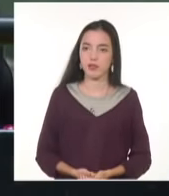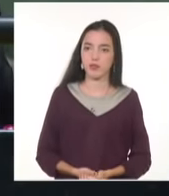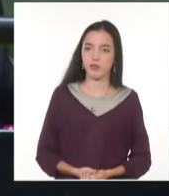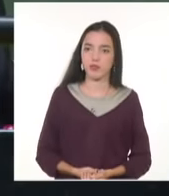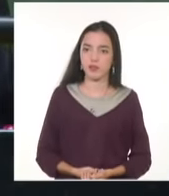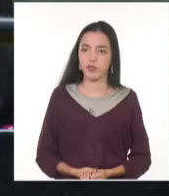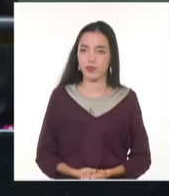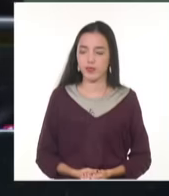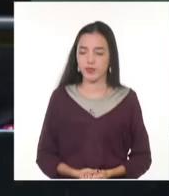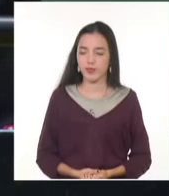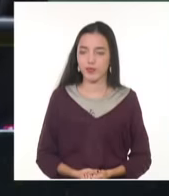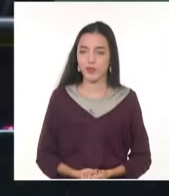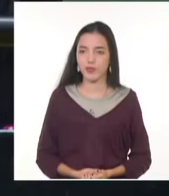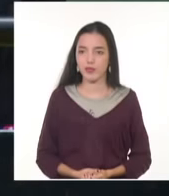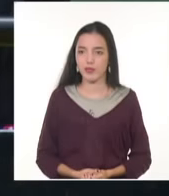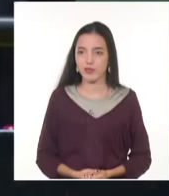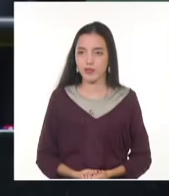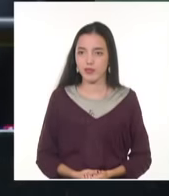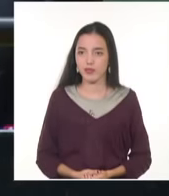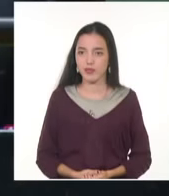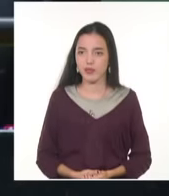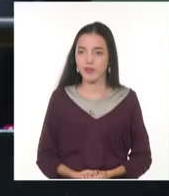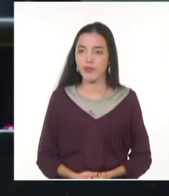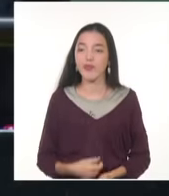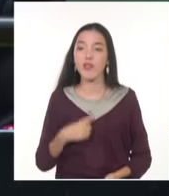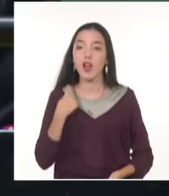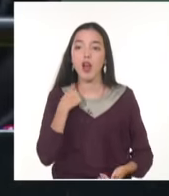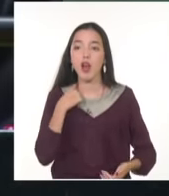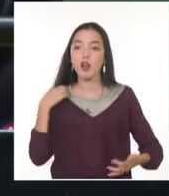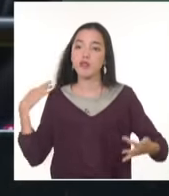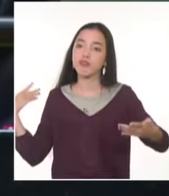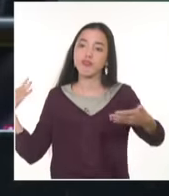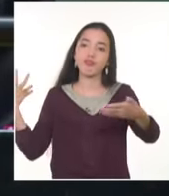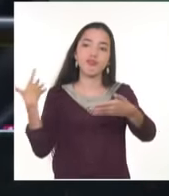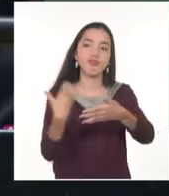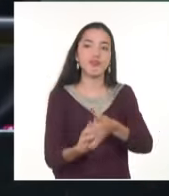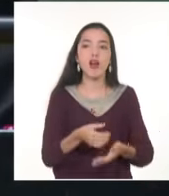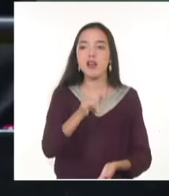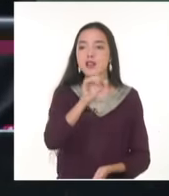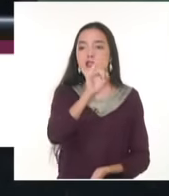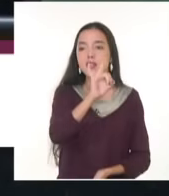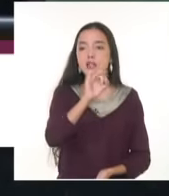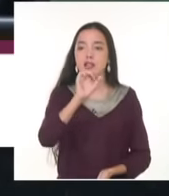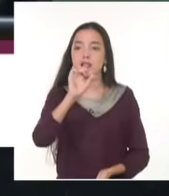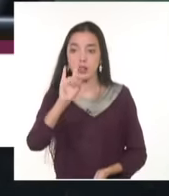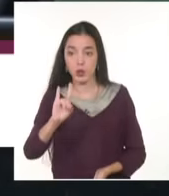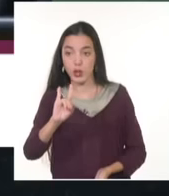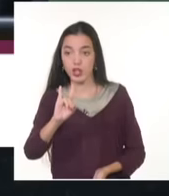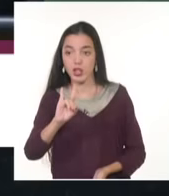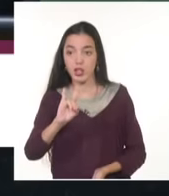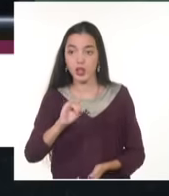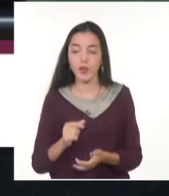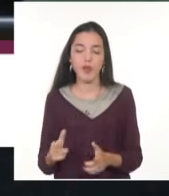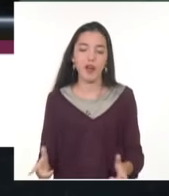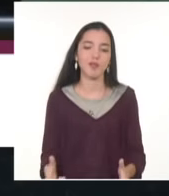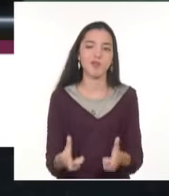Excelencias, a 79 años de haberse fundado esta organización, las